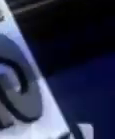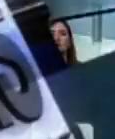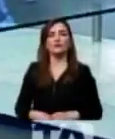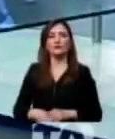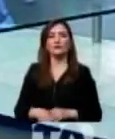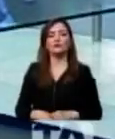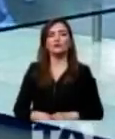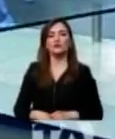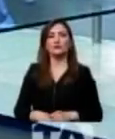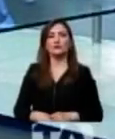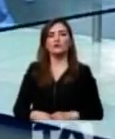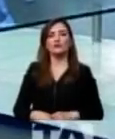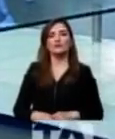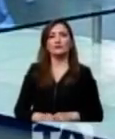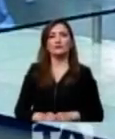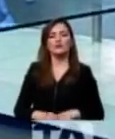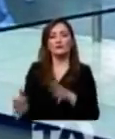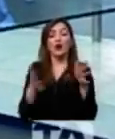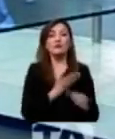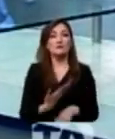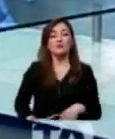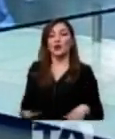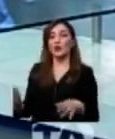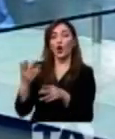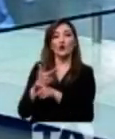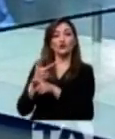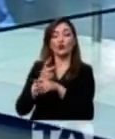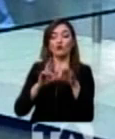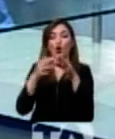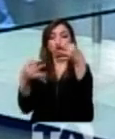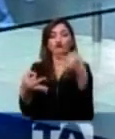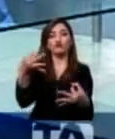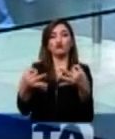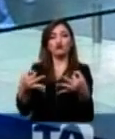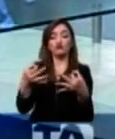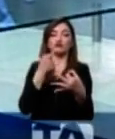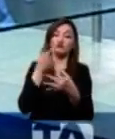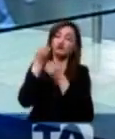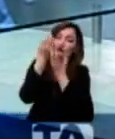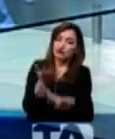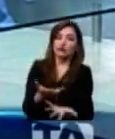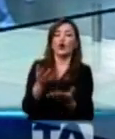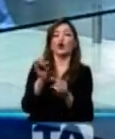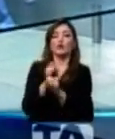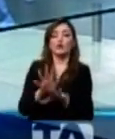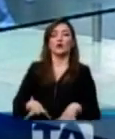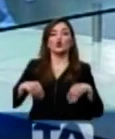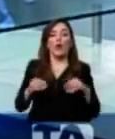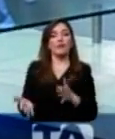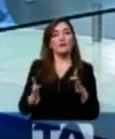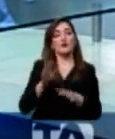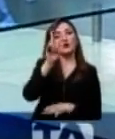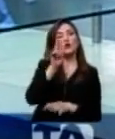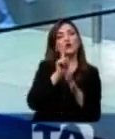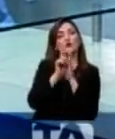a el presidente del consejo de la judicatura gustavo jahlk dio a conocer que la institución aceptó a trámite dos